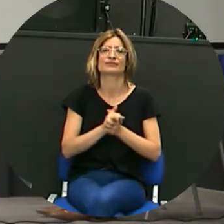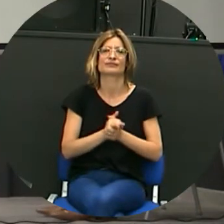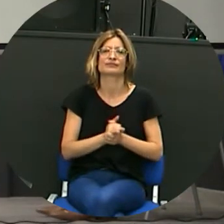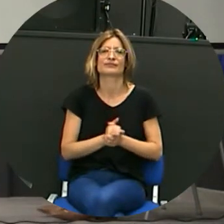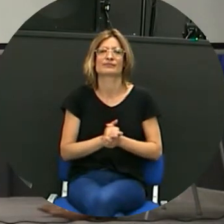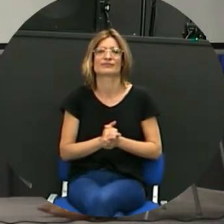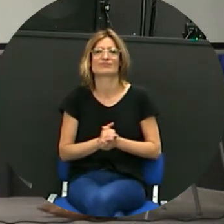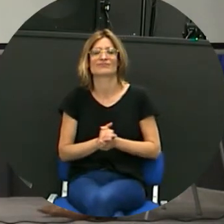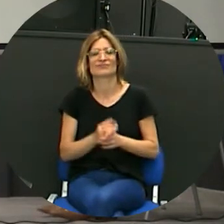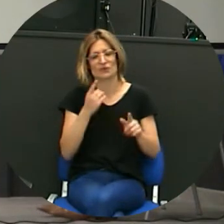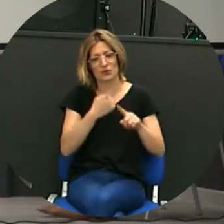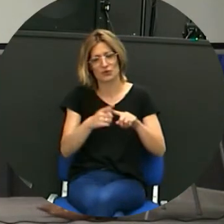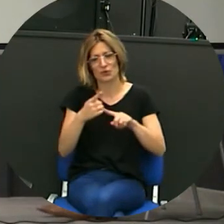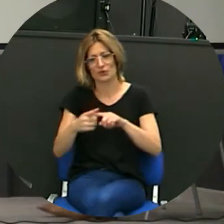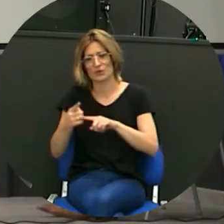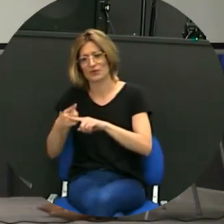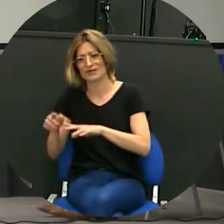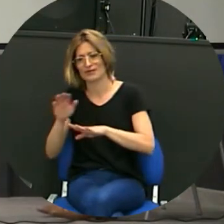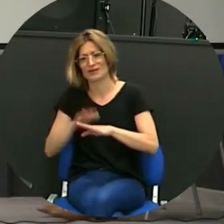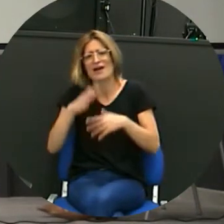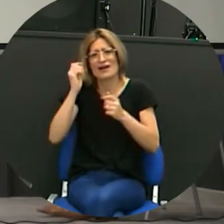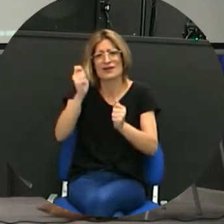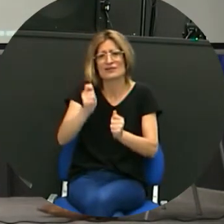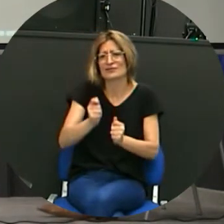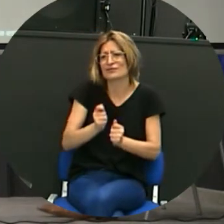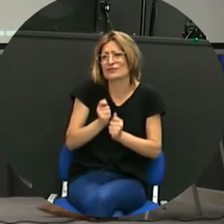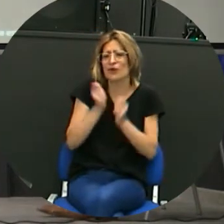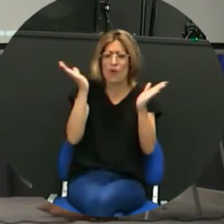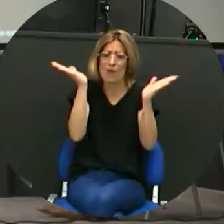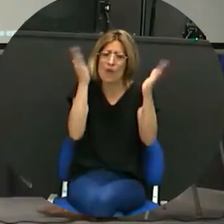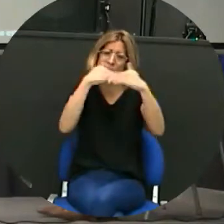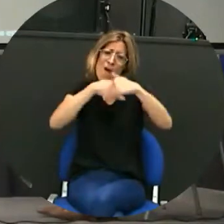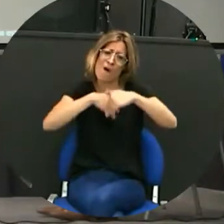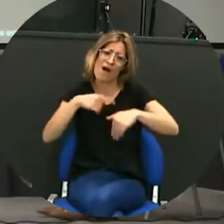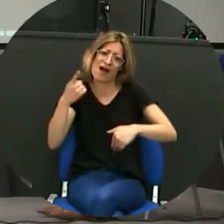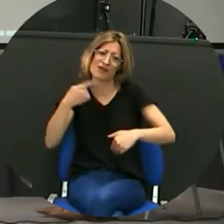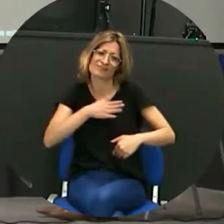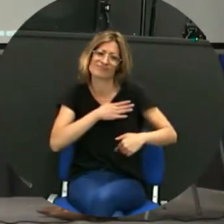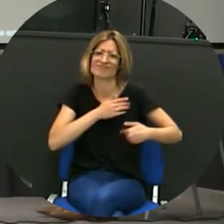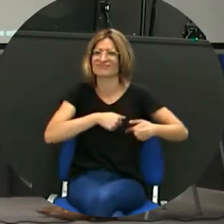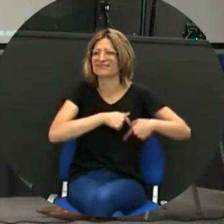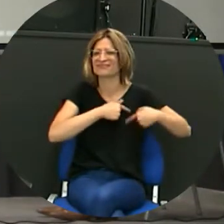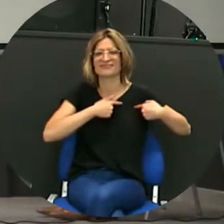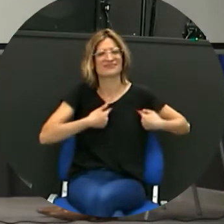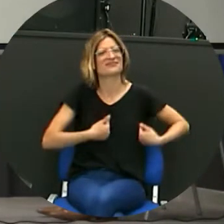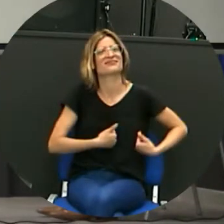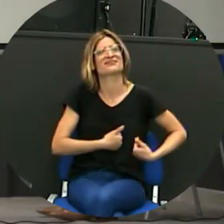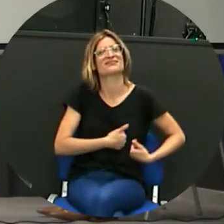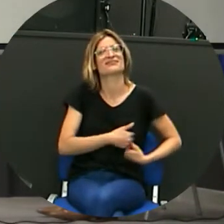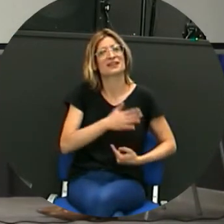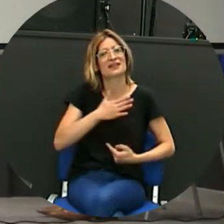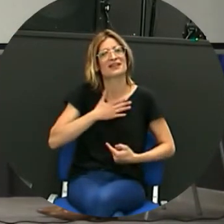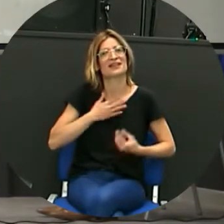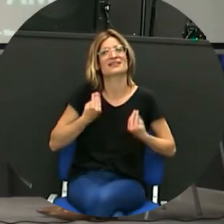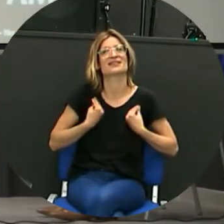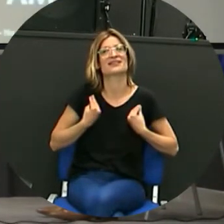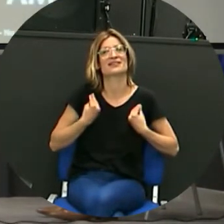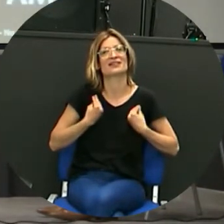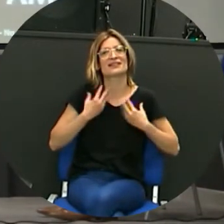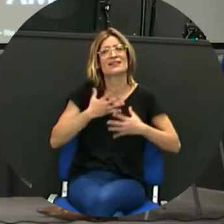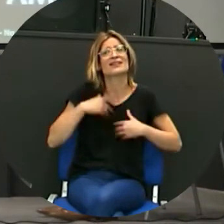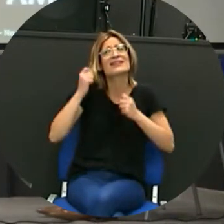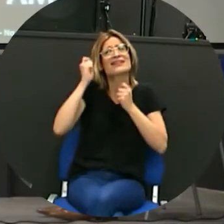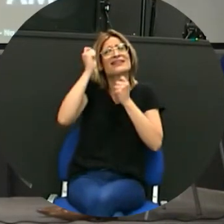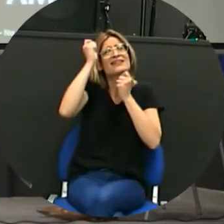No tengo nada que ofrecer, solo mi corazón. Mi vida entrego